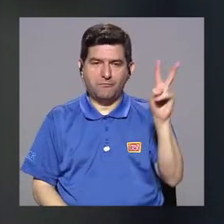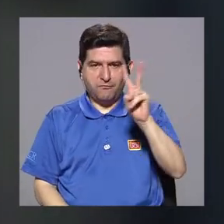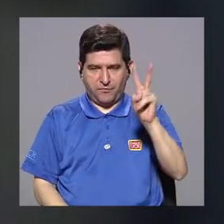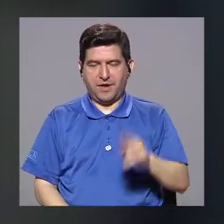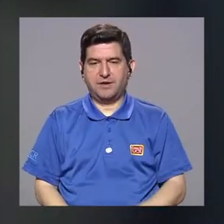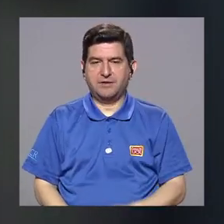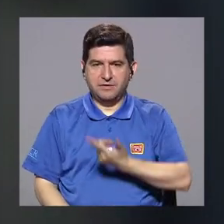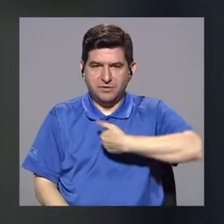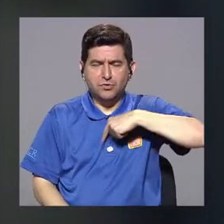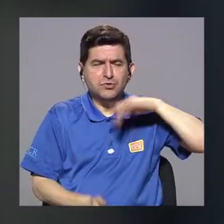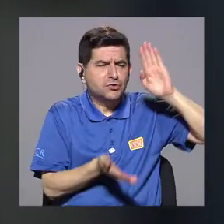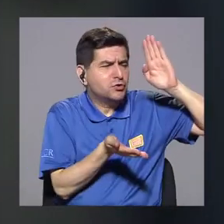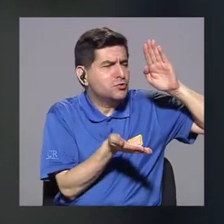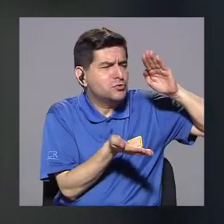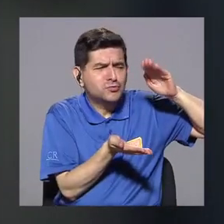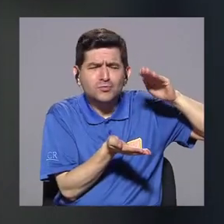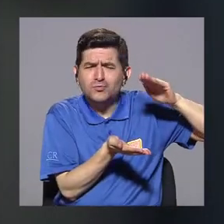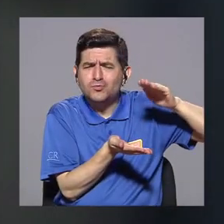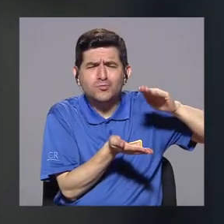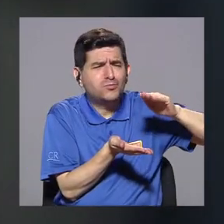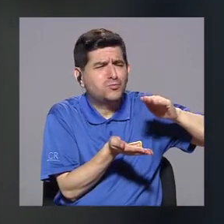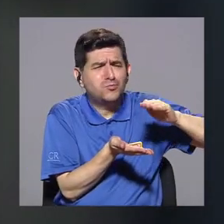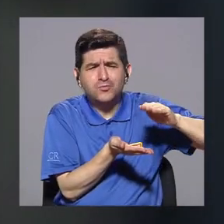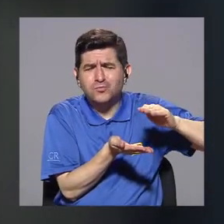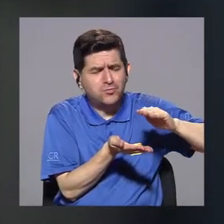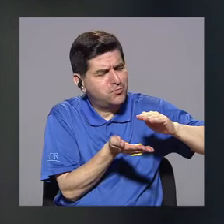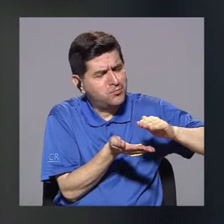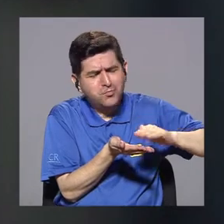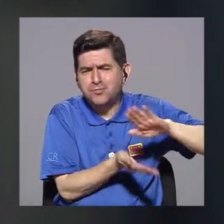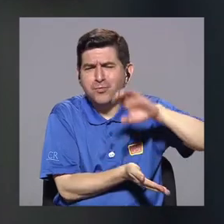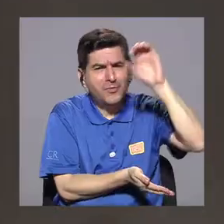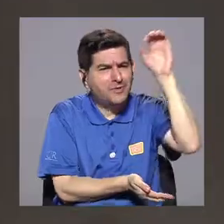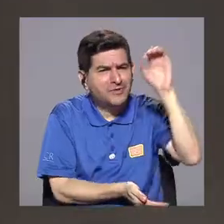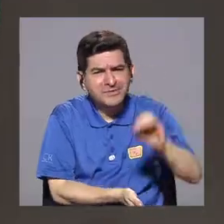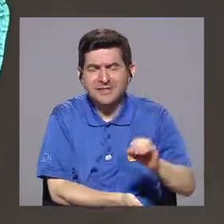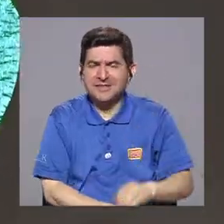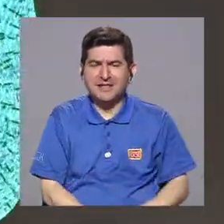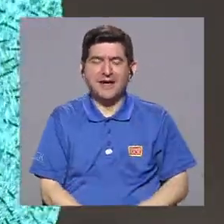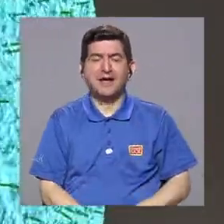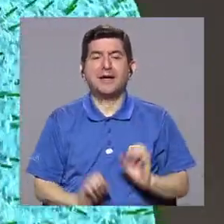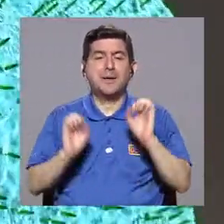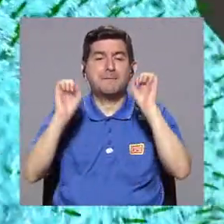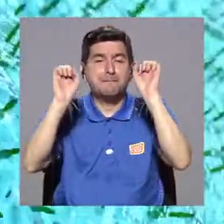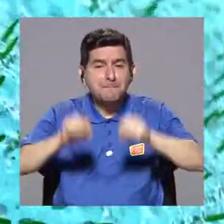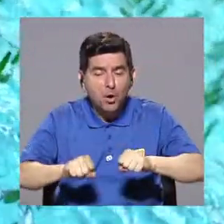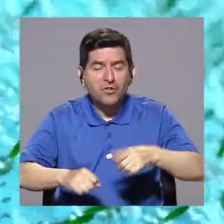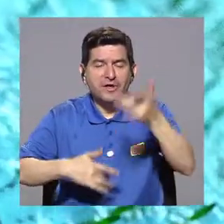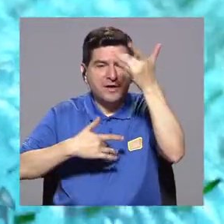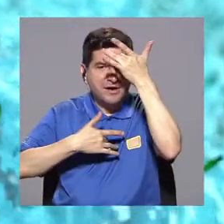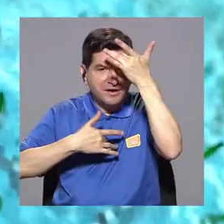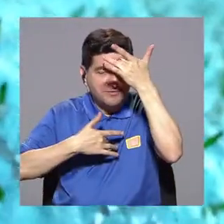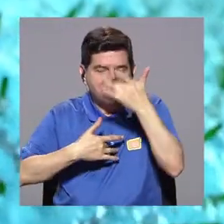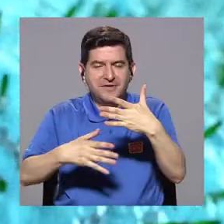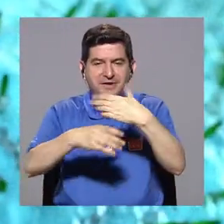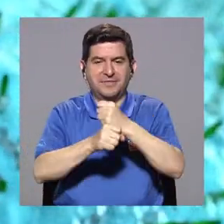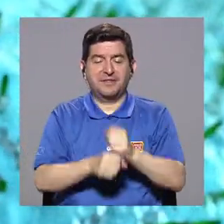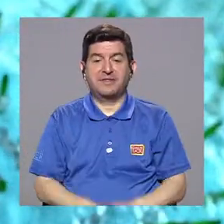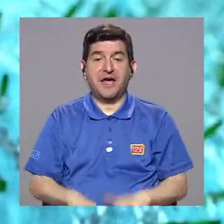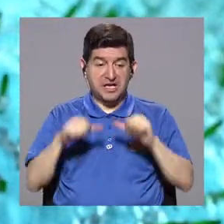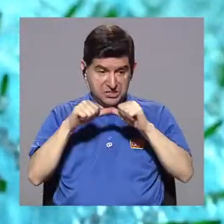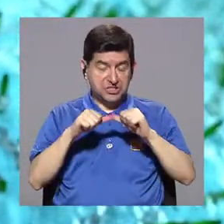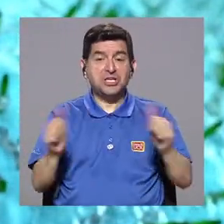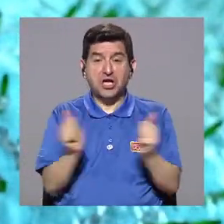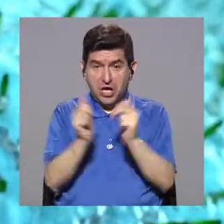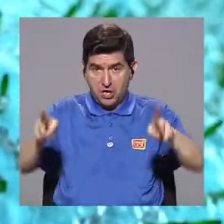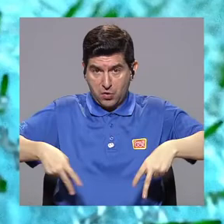un virus al cual le hemos disminuido en muchísimo porcentaje la probabilidad de generar enfermedad. Entonces